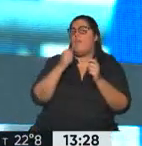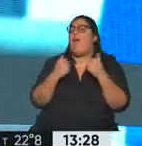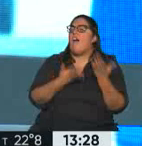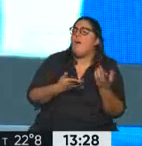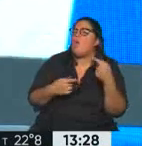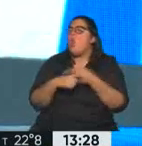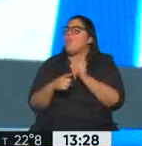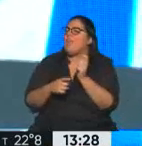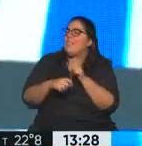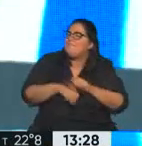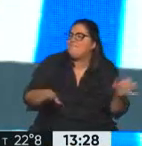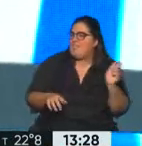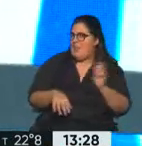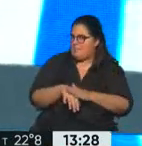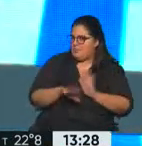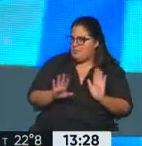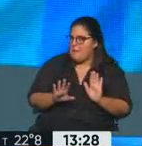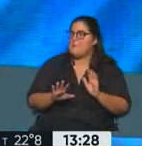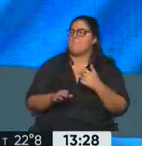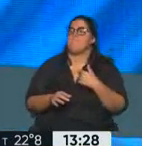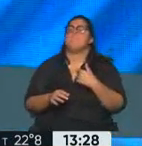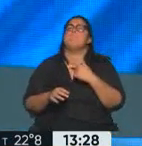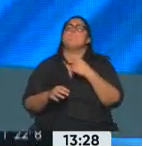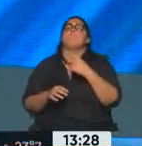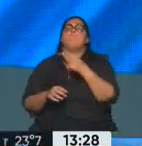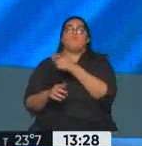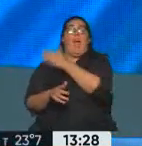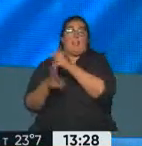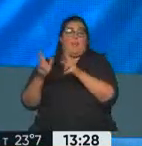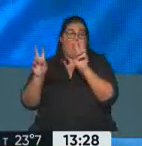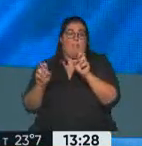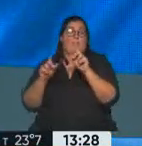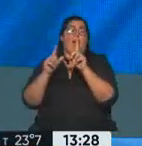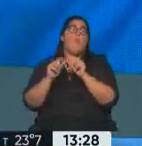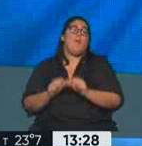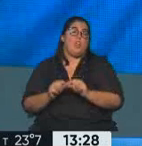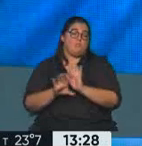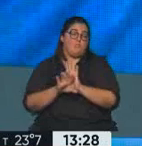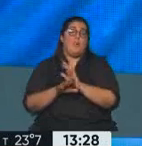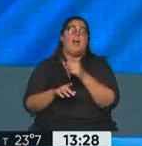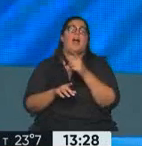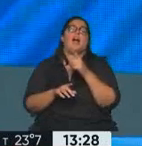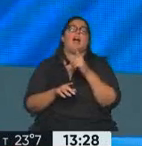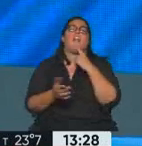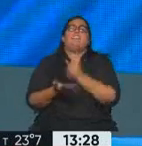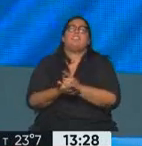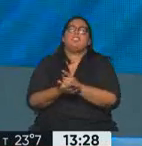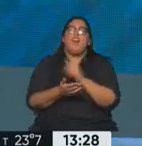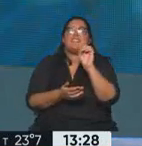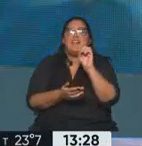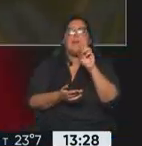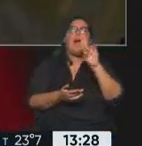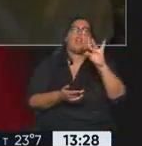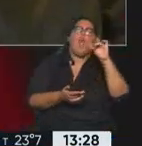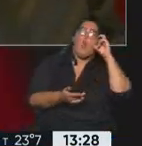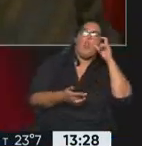perjudicar, digamos, ¿no? Hay que decir que, como mencionabas, los números para revocar este fallo que permite el aborto, conocido como Roe versus Wade, están.